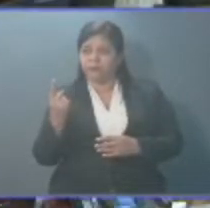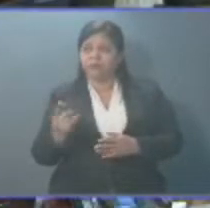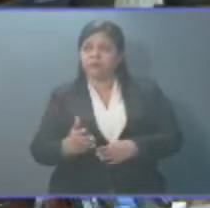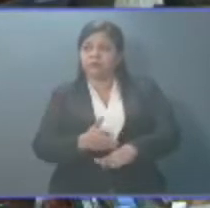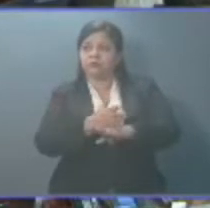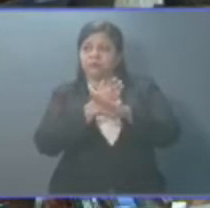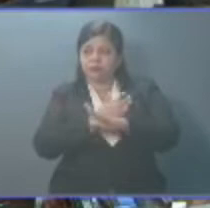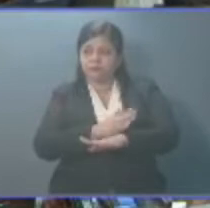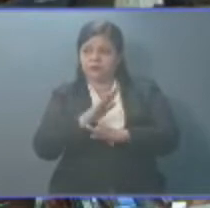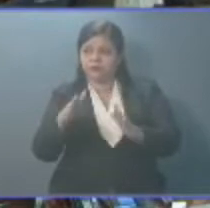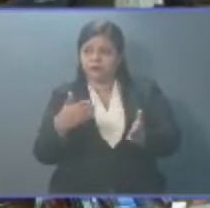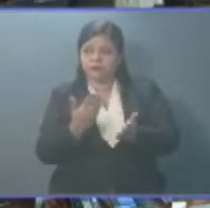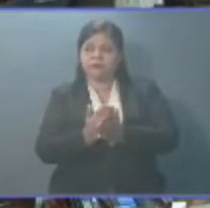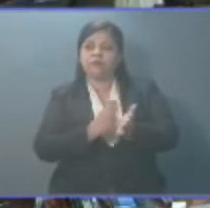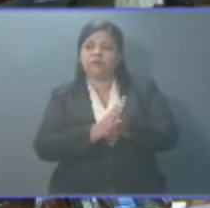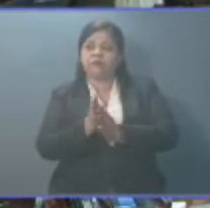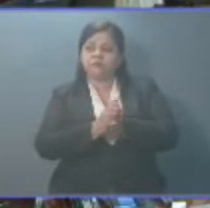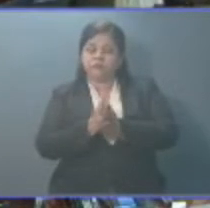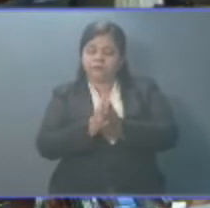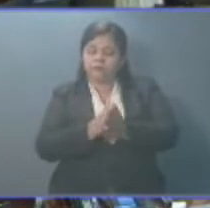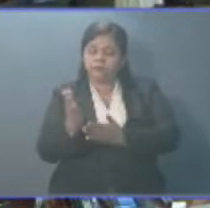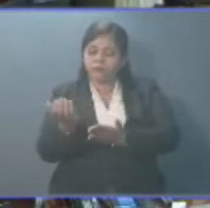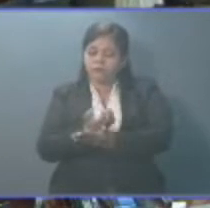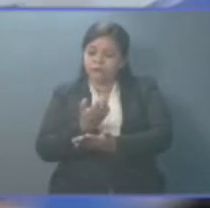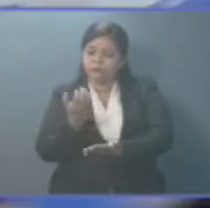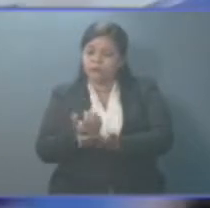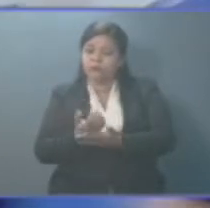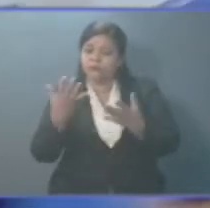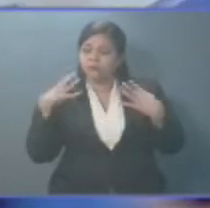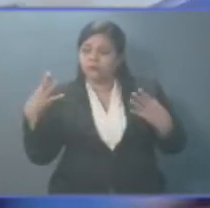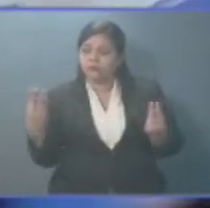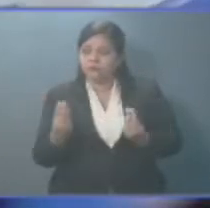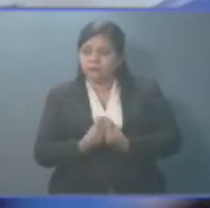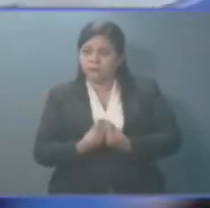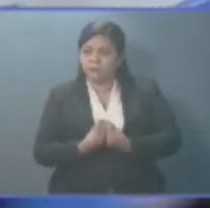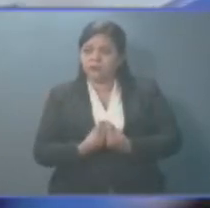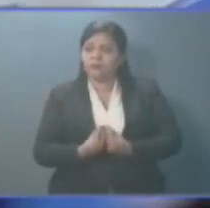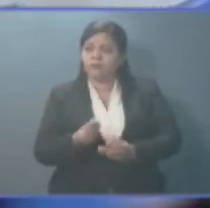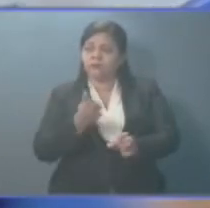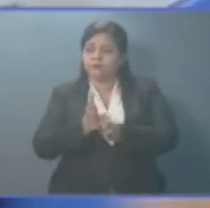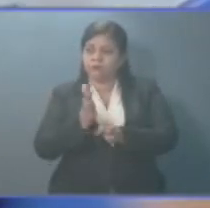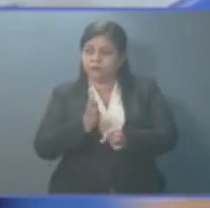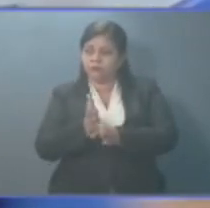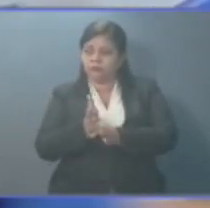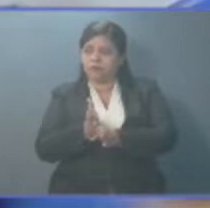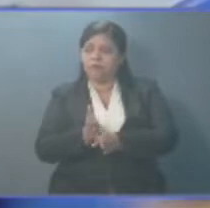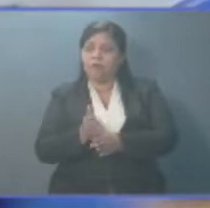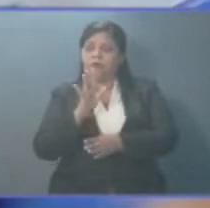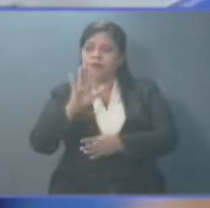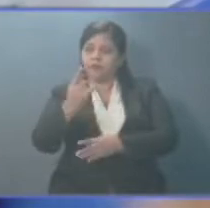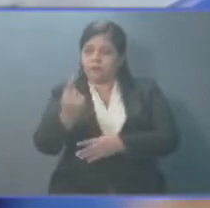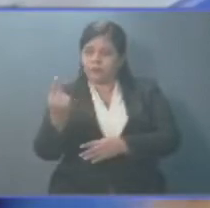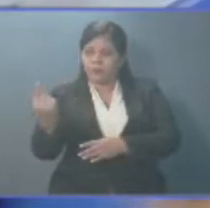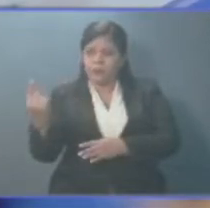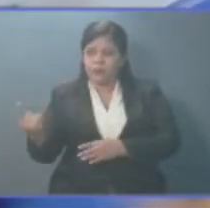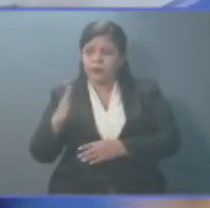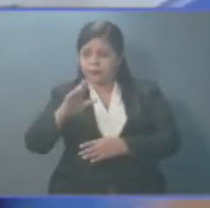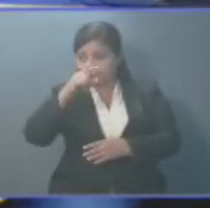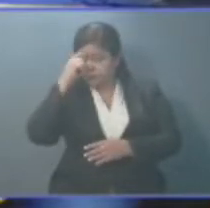defensa de los intereses económicos, sociales y profesionales de sus miembros, sus